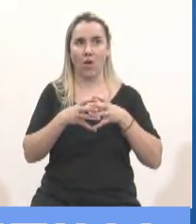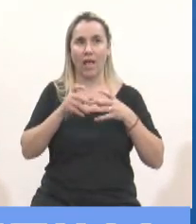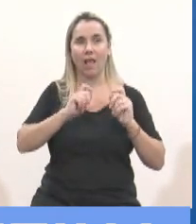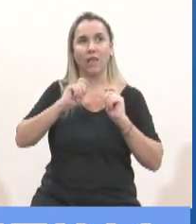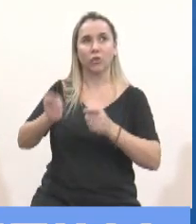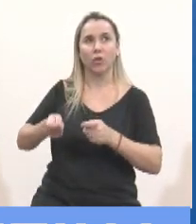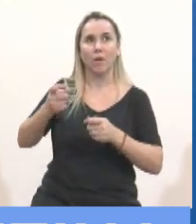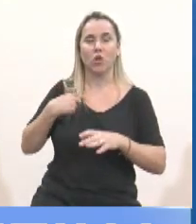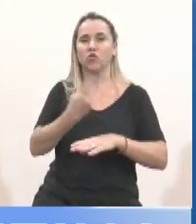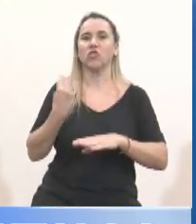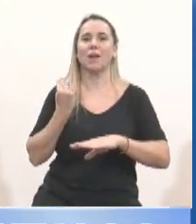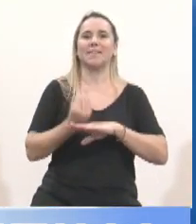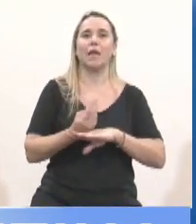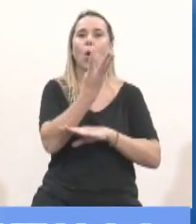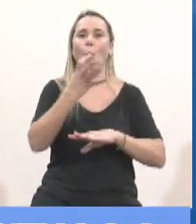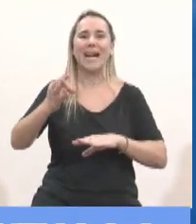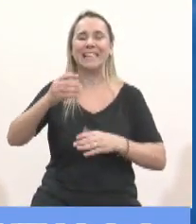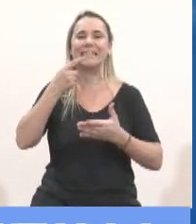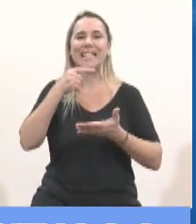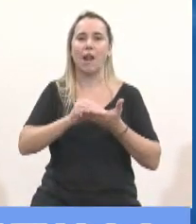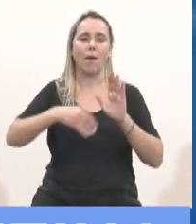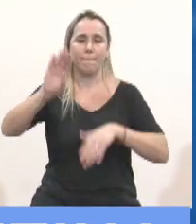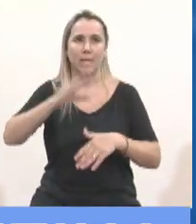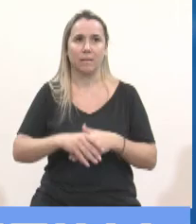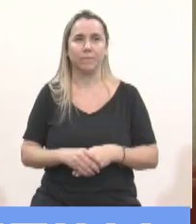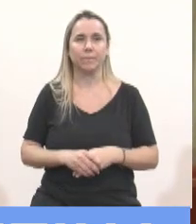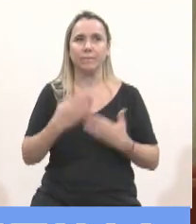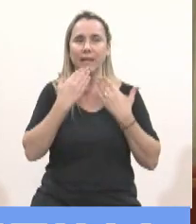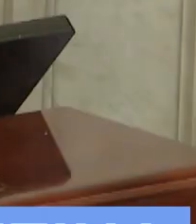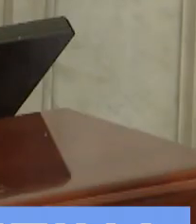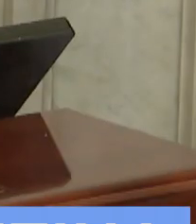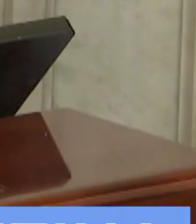palabra, representamos más de 40 senadores, presidenta. Bien, gracias, señor senador.